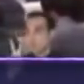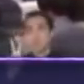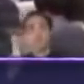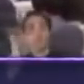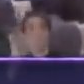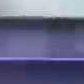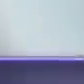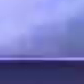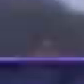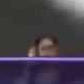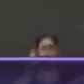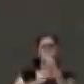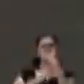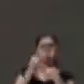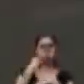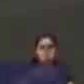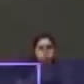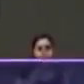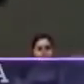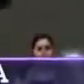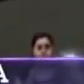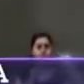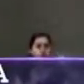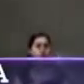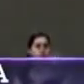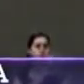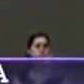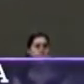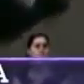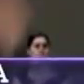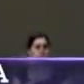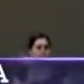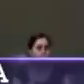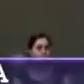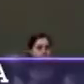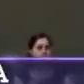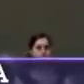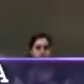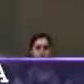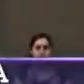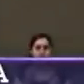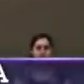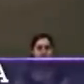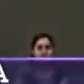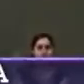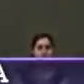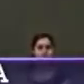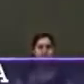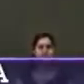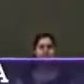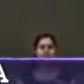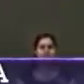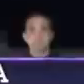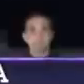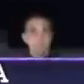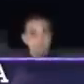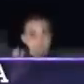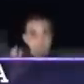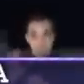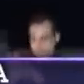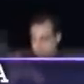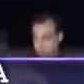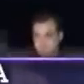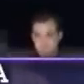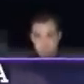en restaurantes. Y en noviembre comenzamos a repartir computadoras a los estudiantes de kinder a cuarto año. En el